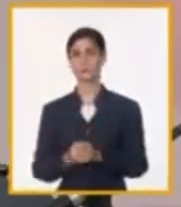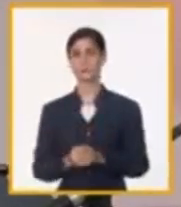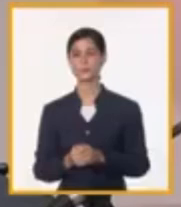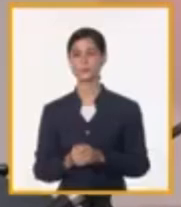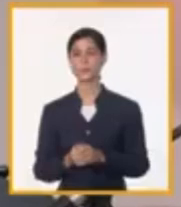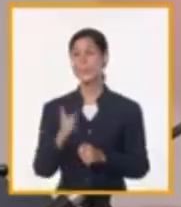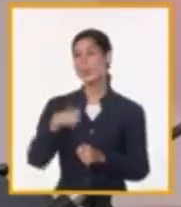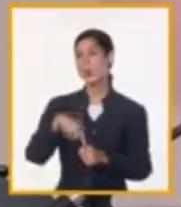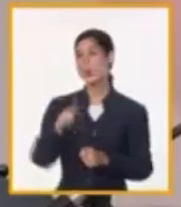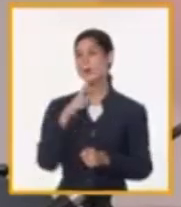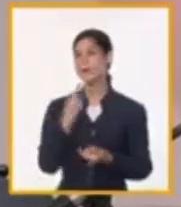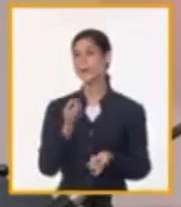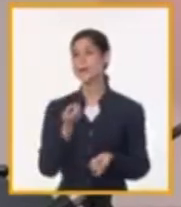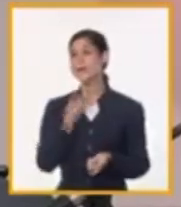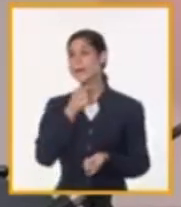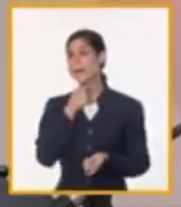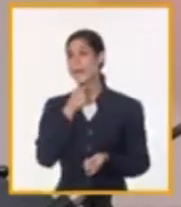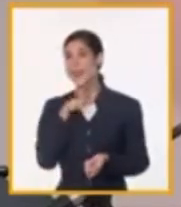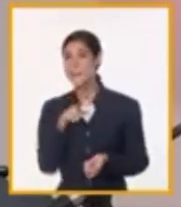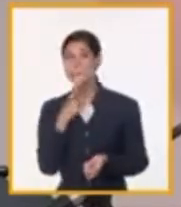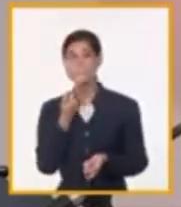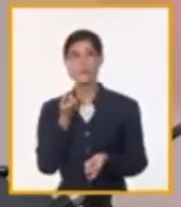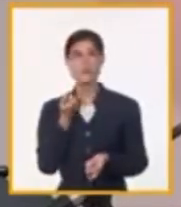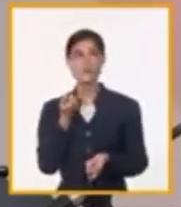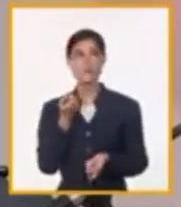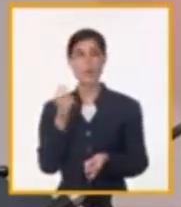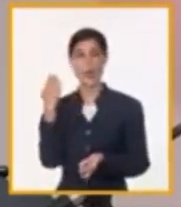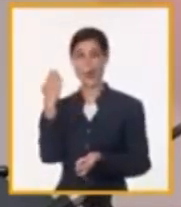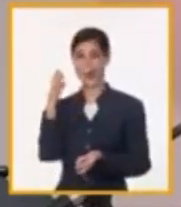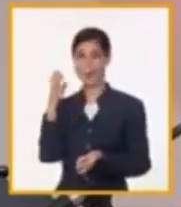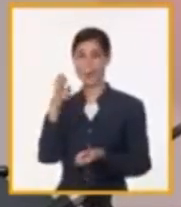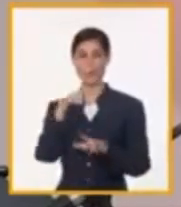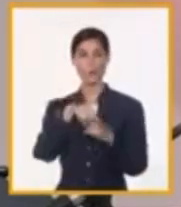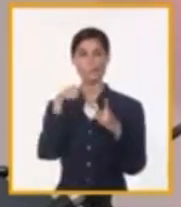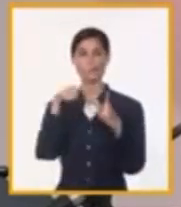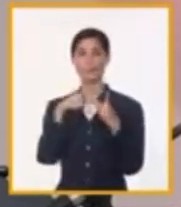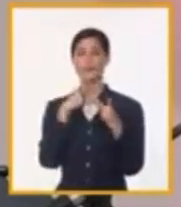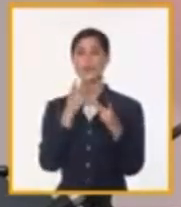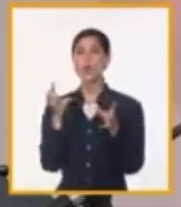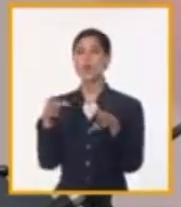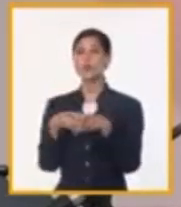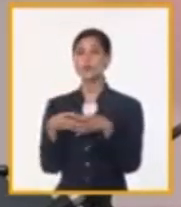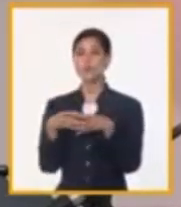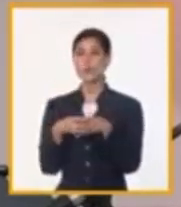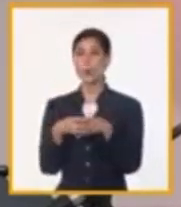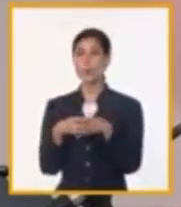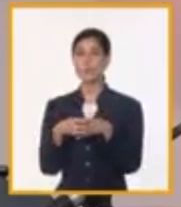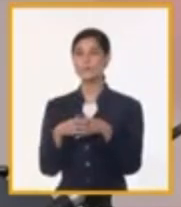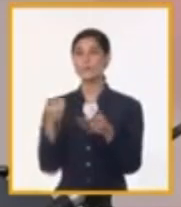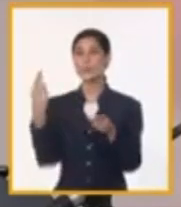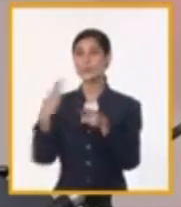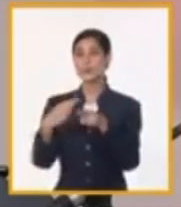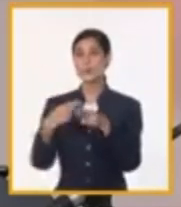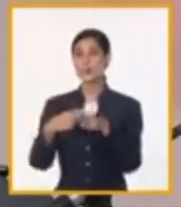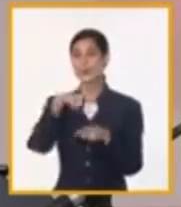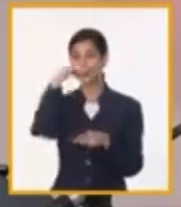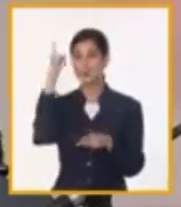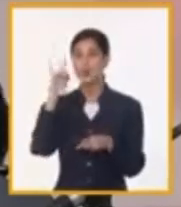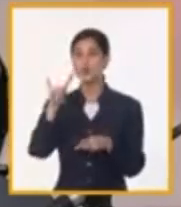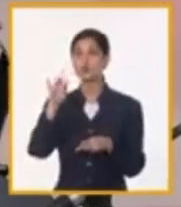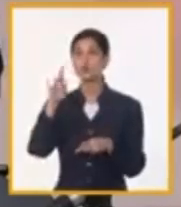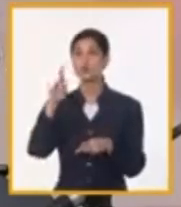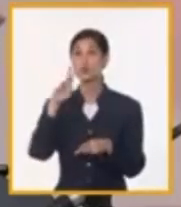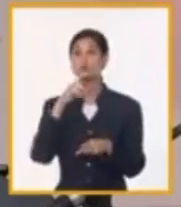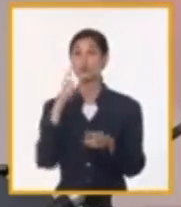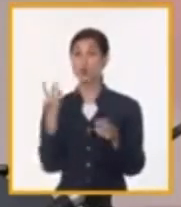Ecuador y El Comando Sur eh Oscar eh o sea primero no solamente está pasando con el Ecuador Es decir El